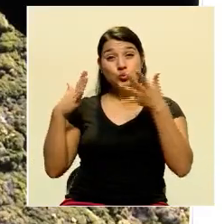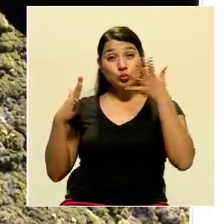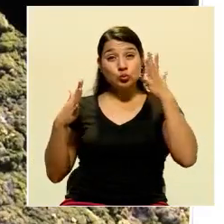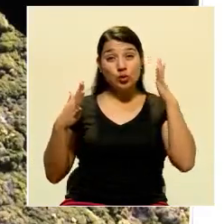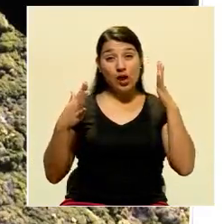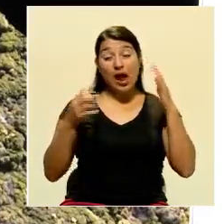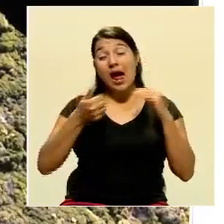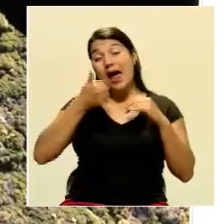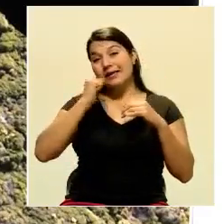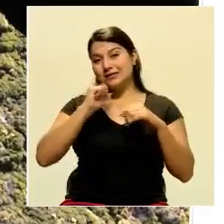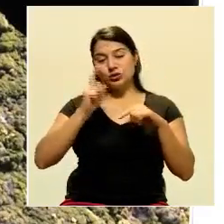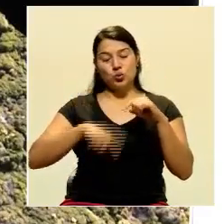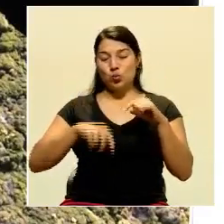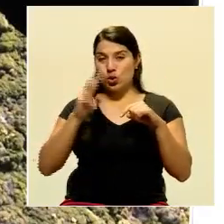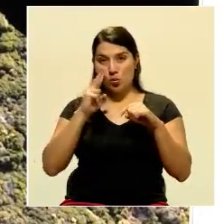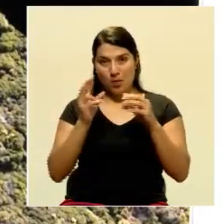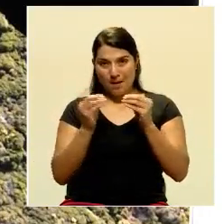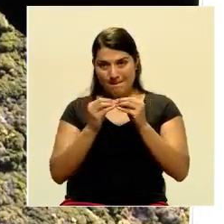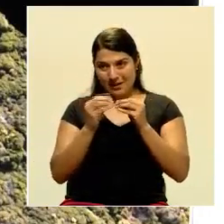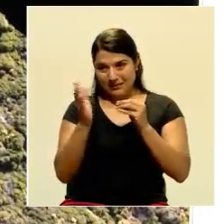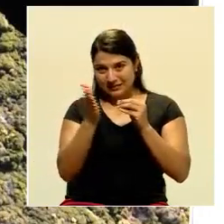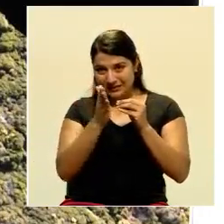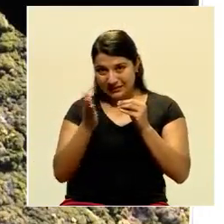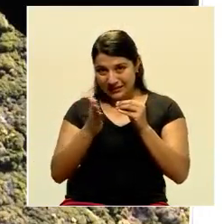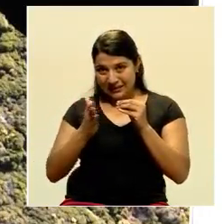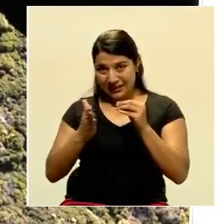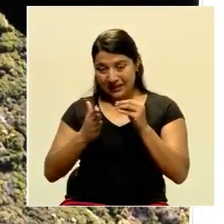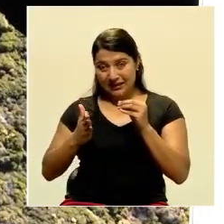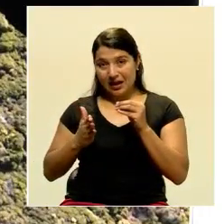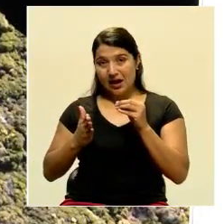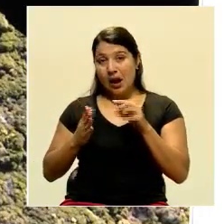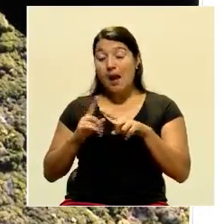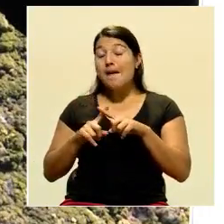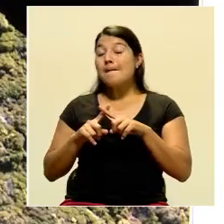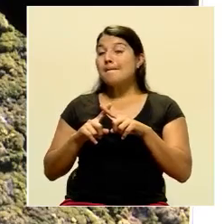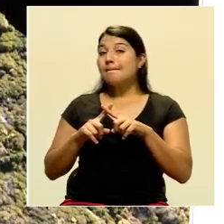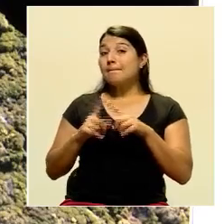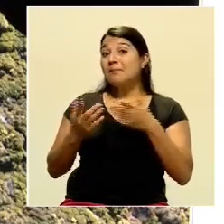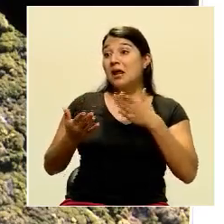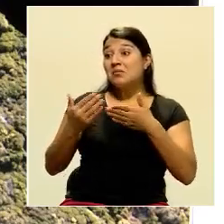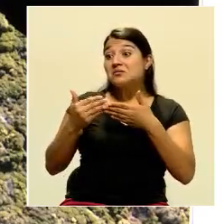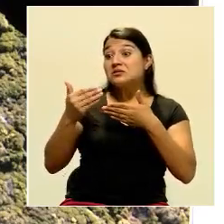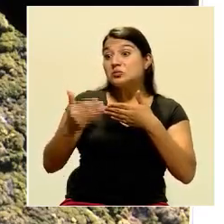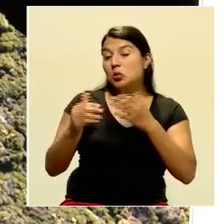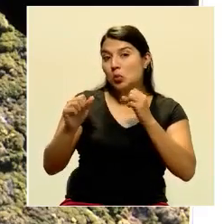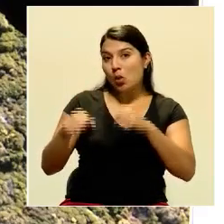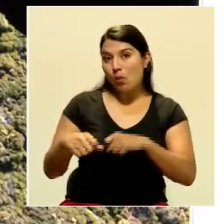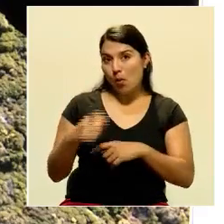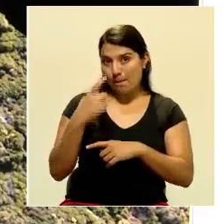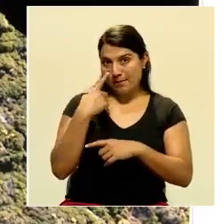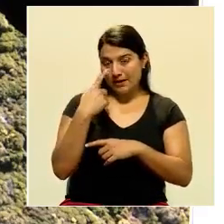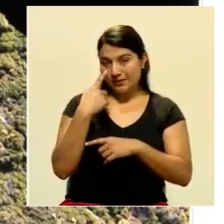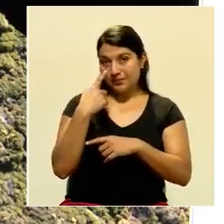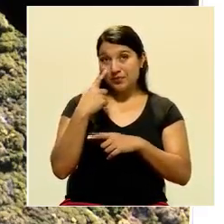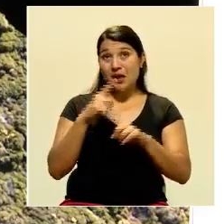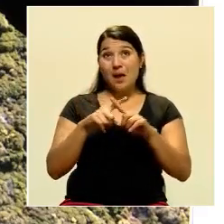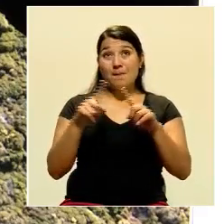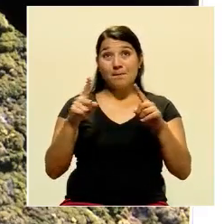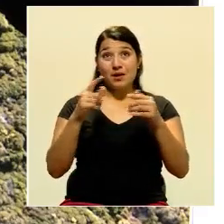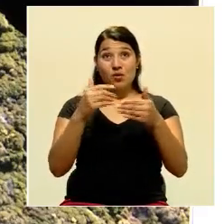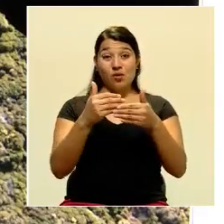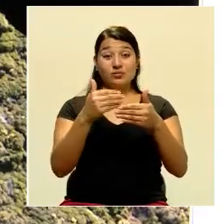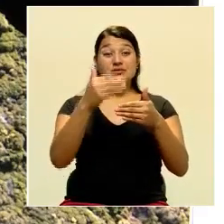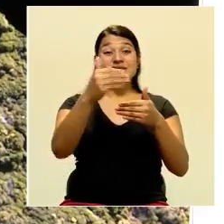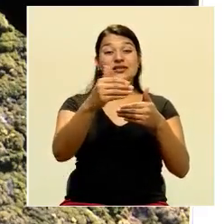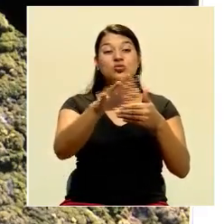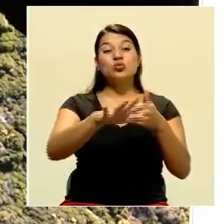más se puede ver, o los próximos días si viene creciendo. Entonces es este bloque que está más o menos